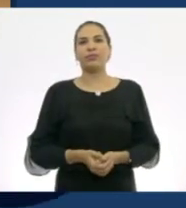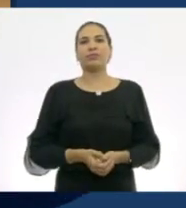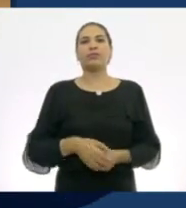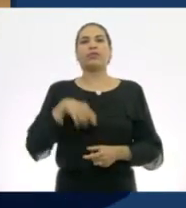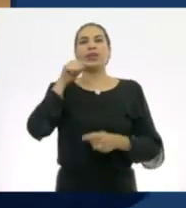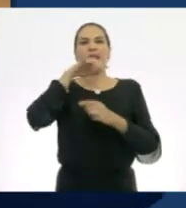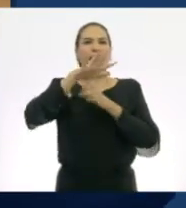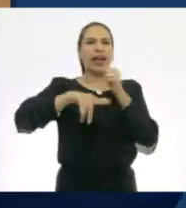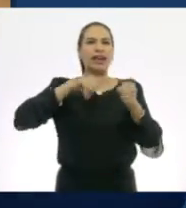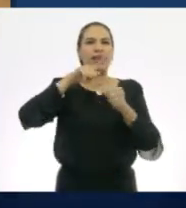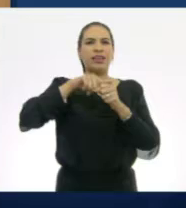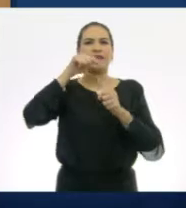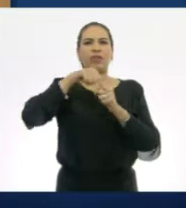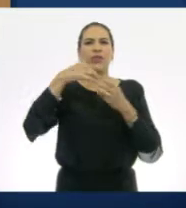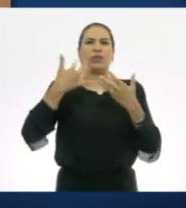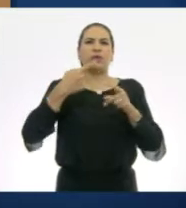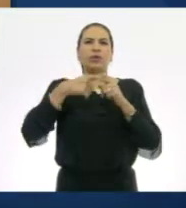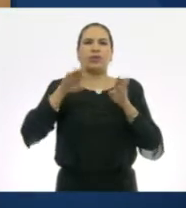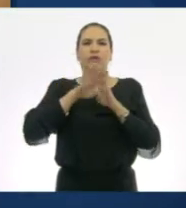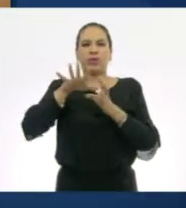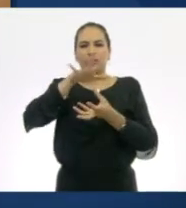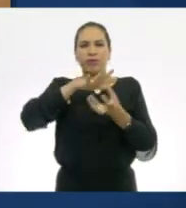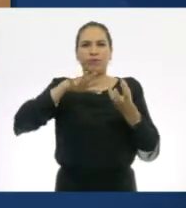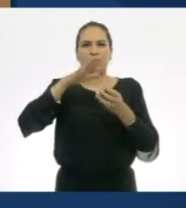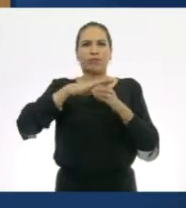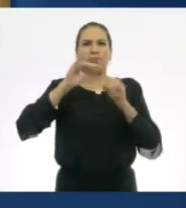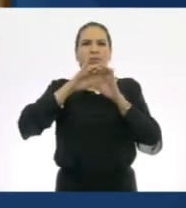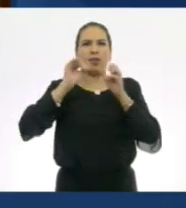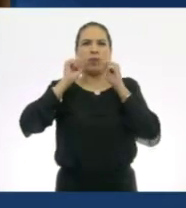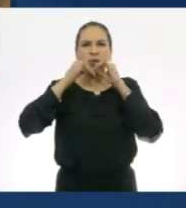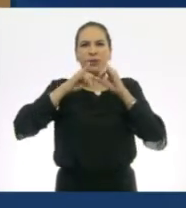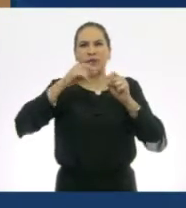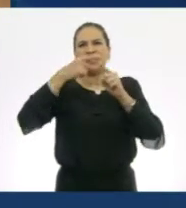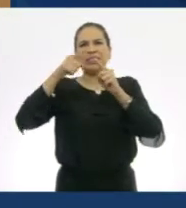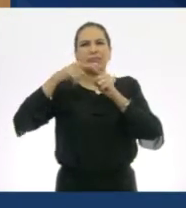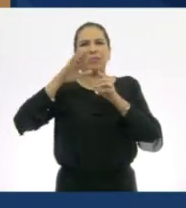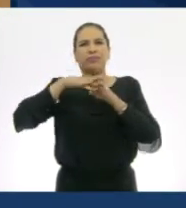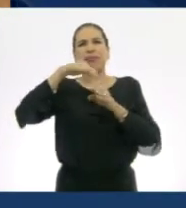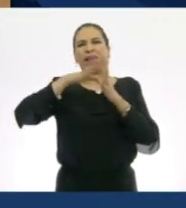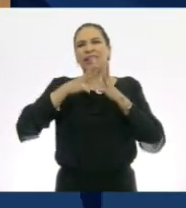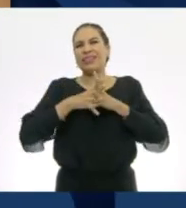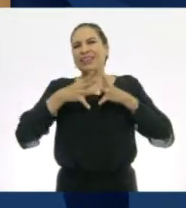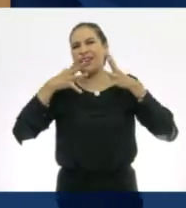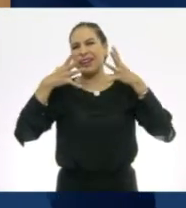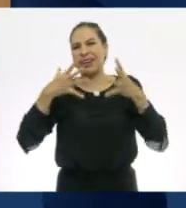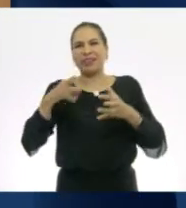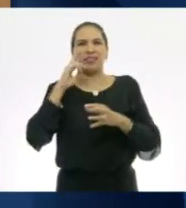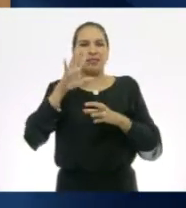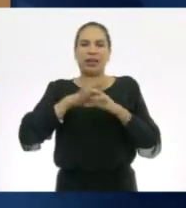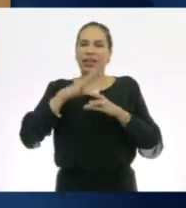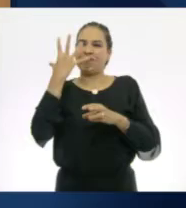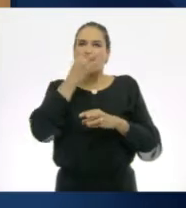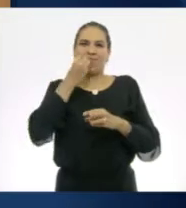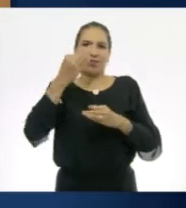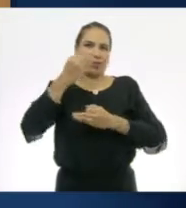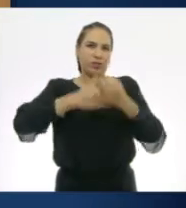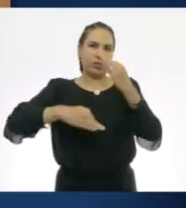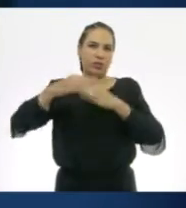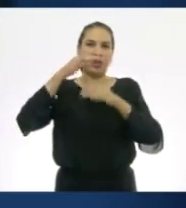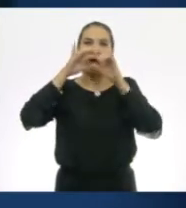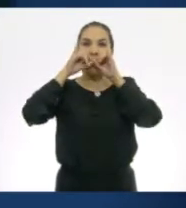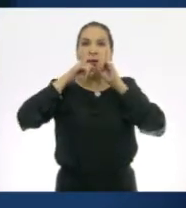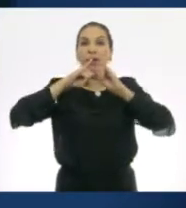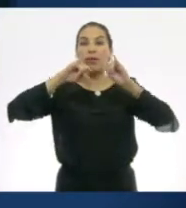Aquellos animales eran el gonfoterio, el mastodonte y el más grandioso de todos, el